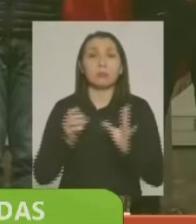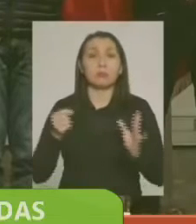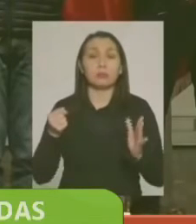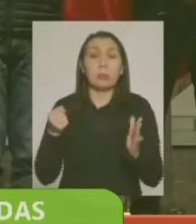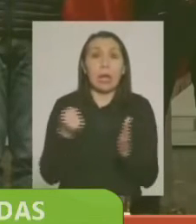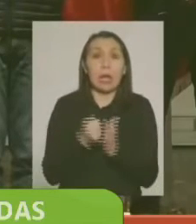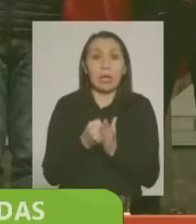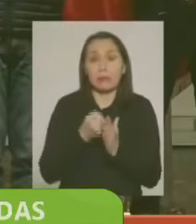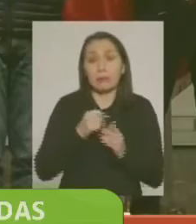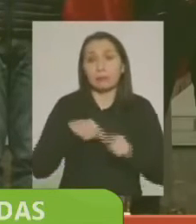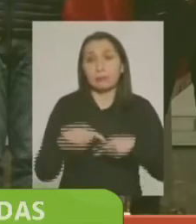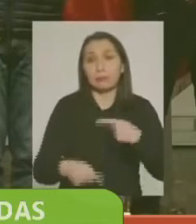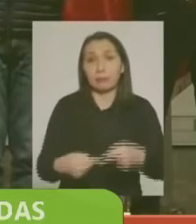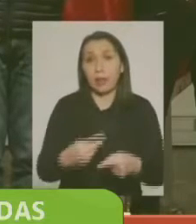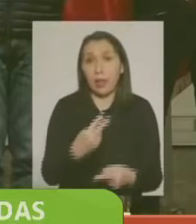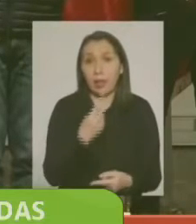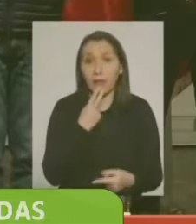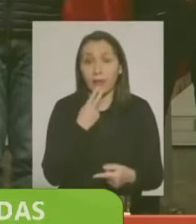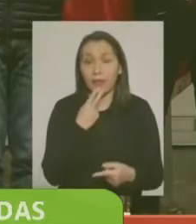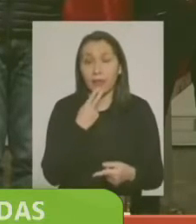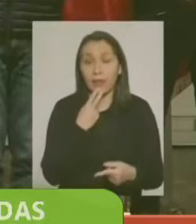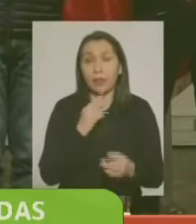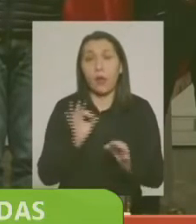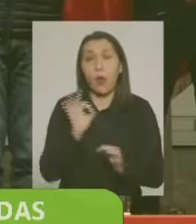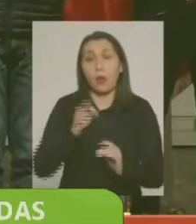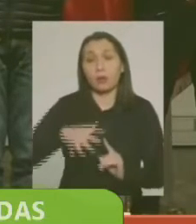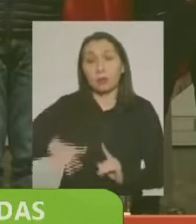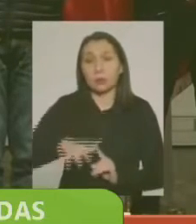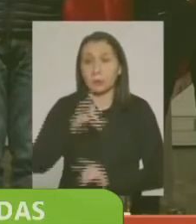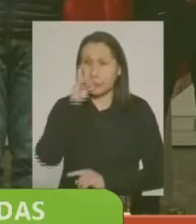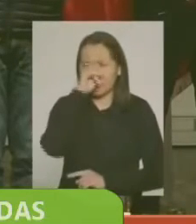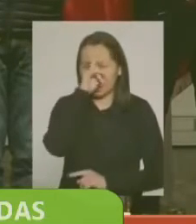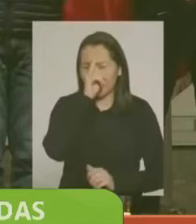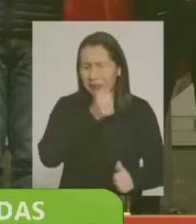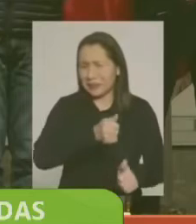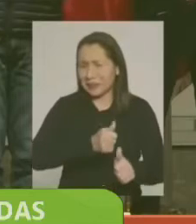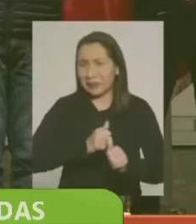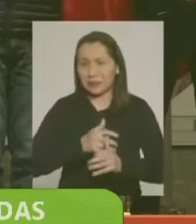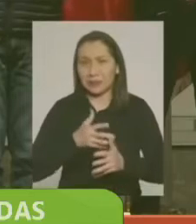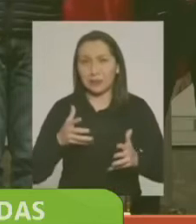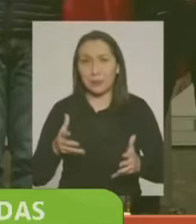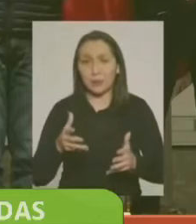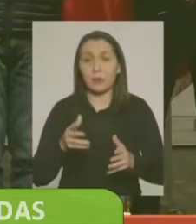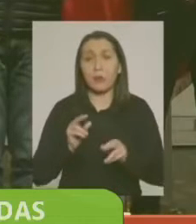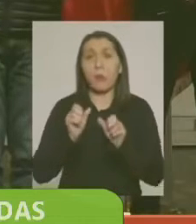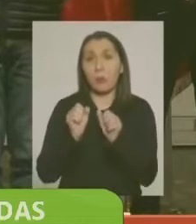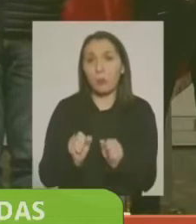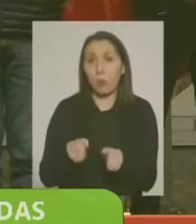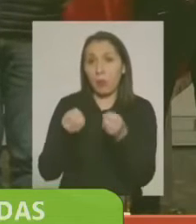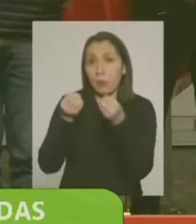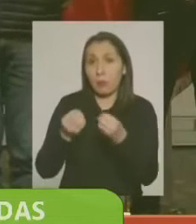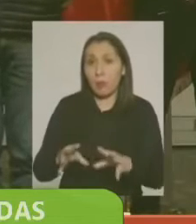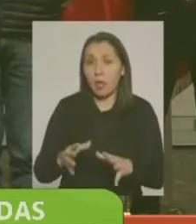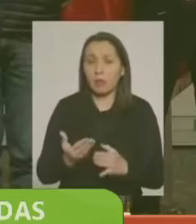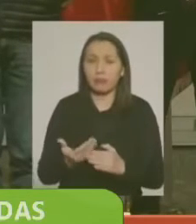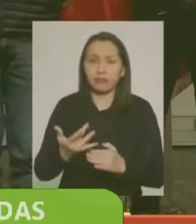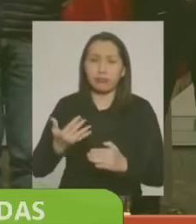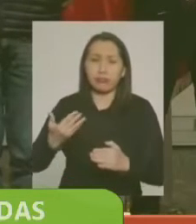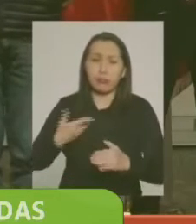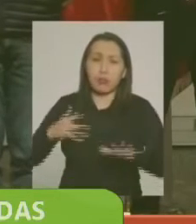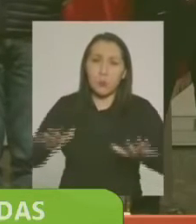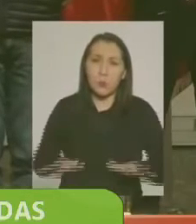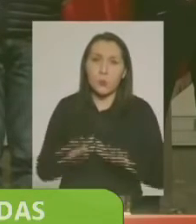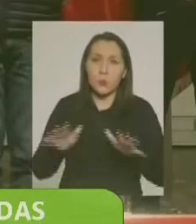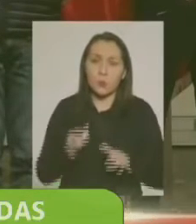Sí, Perfecto. sería muy claro. Y respecto de quiénes son el público objetivo finalmente o